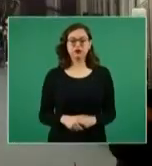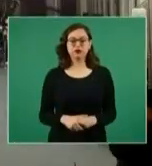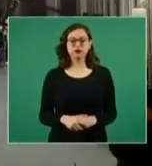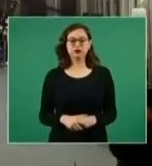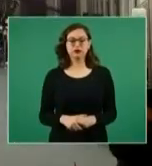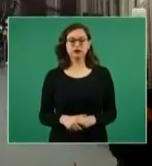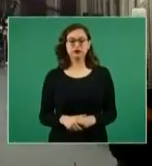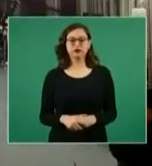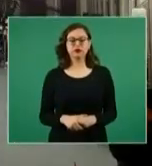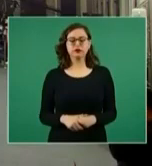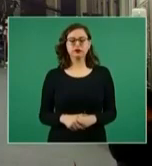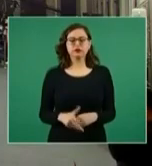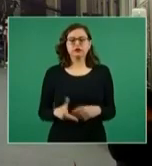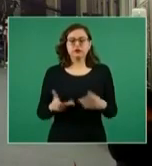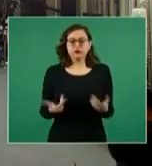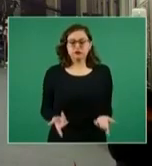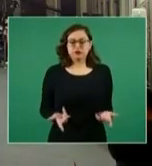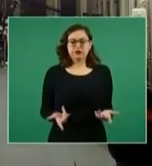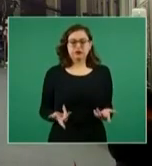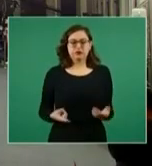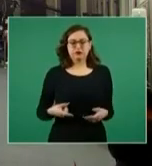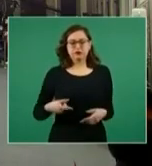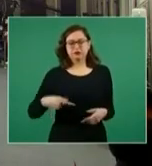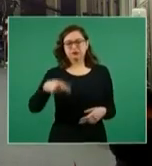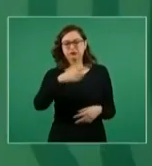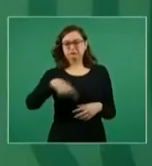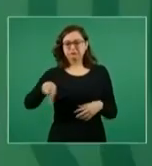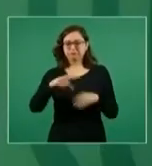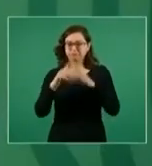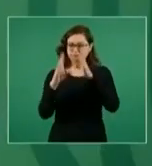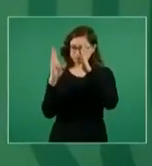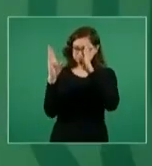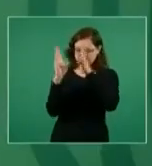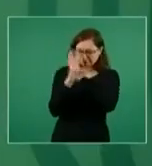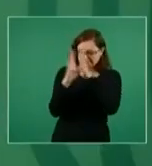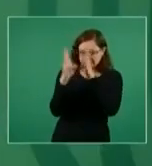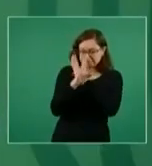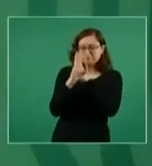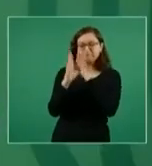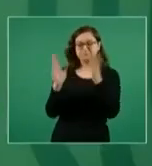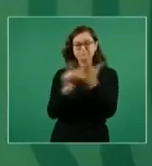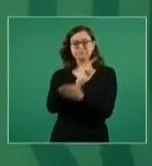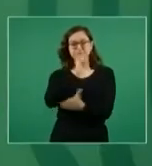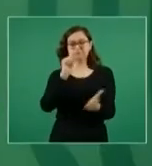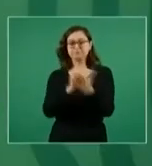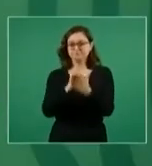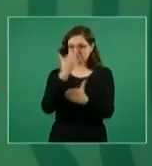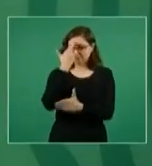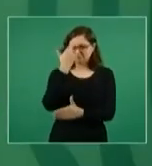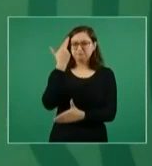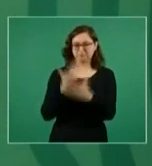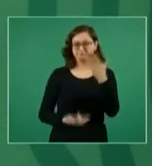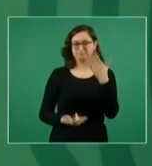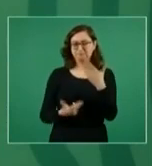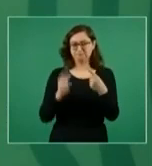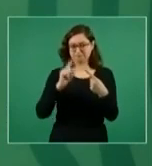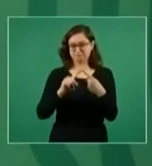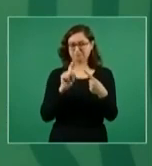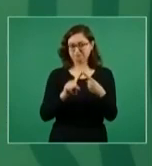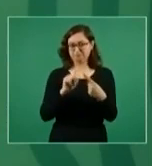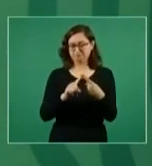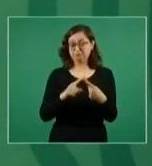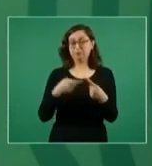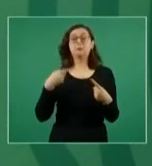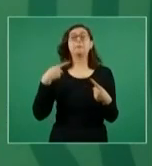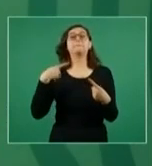si es una Casa Blanca, no. Bueno. Claro que no, los enemigos hay que tenerlos cerca, aquí cerquita, y escucharlos y todo. Saber qué dicen. Oye, mi Mau, tú, por ejemplo, ¿a